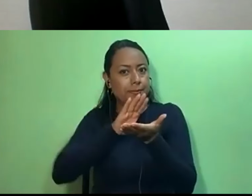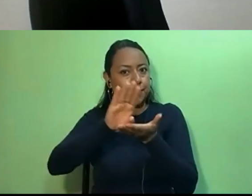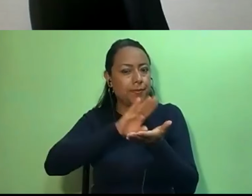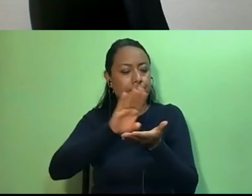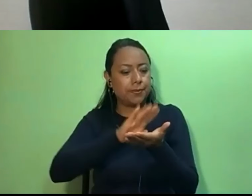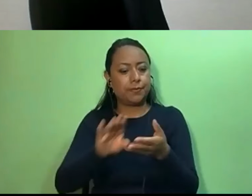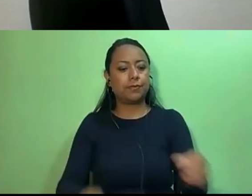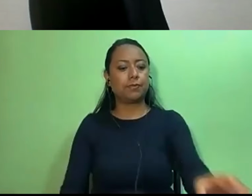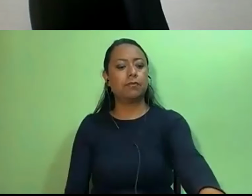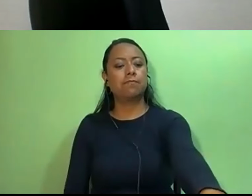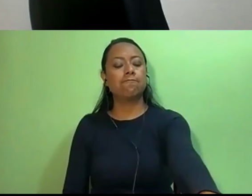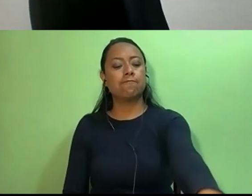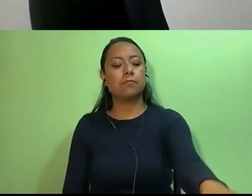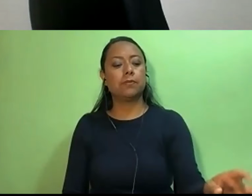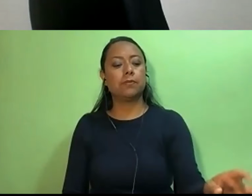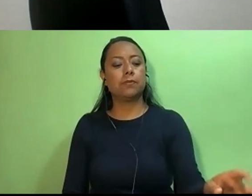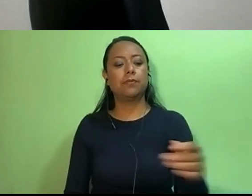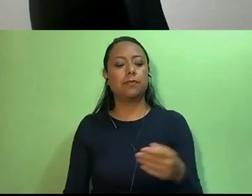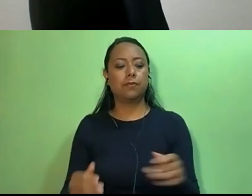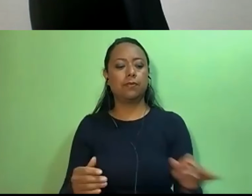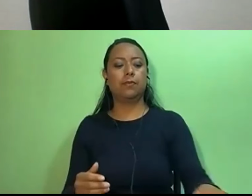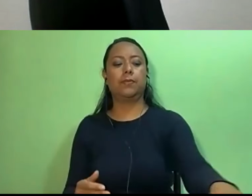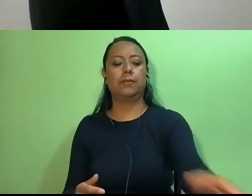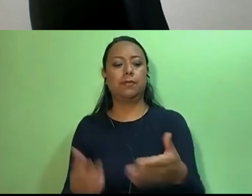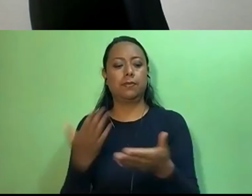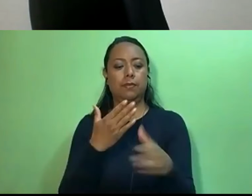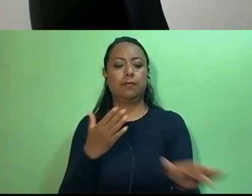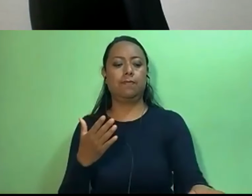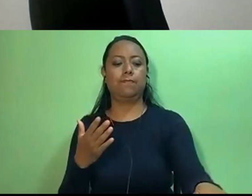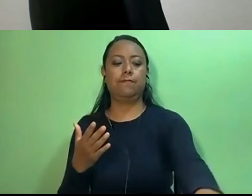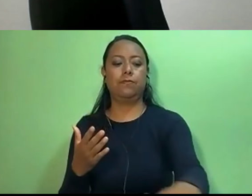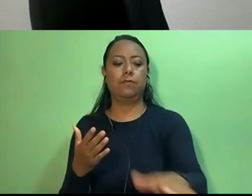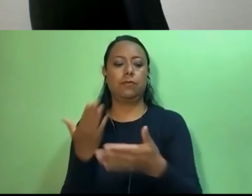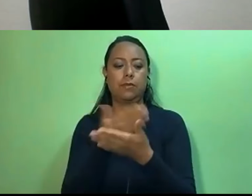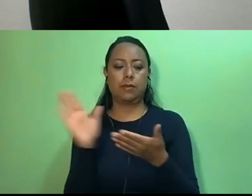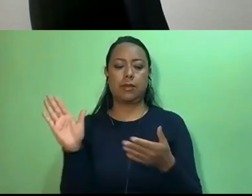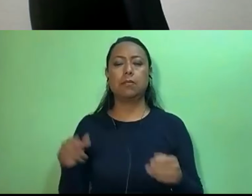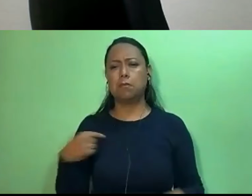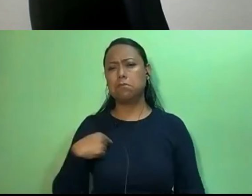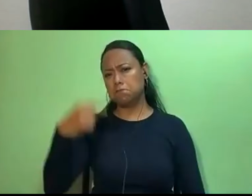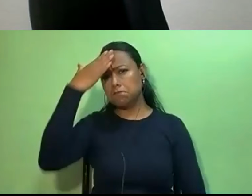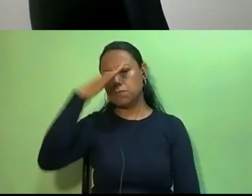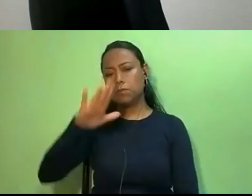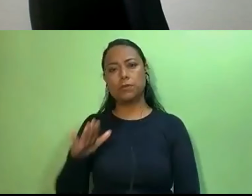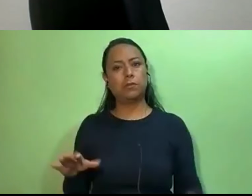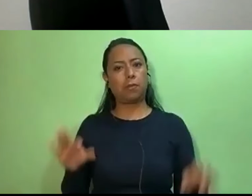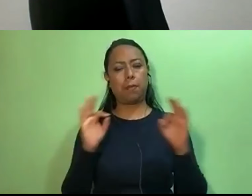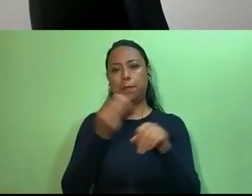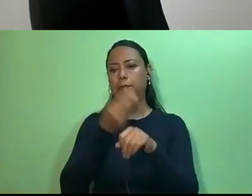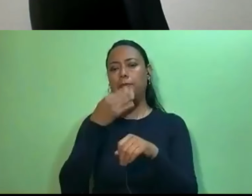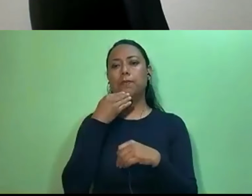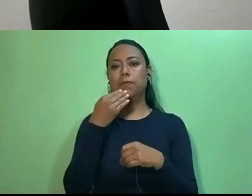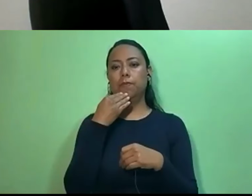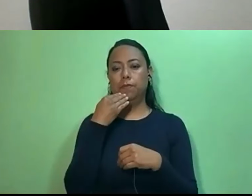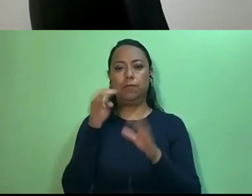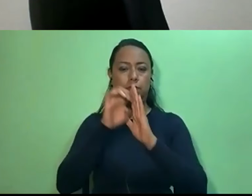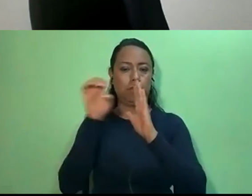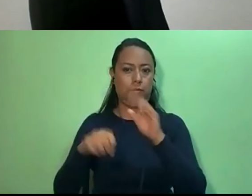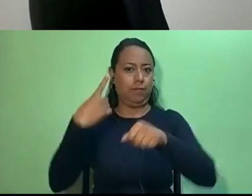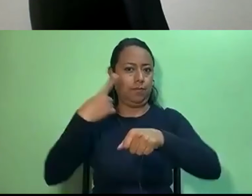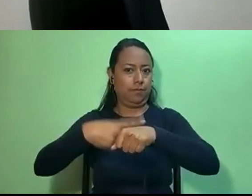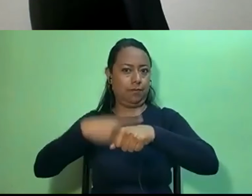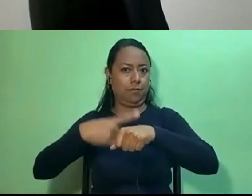otro lado, maestro Meraz, sé perfectamente que en ningún momento a partir de la pandemia